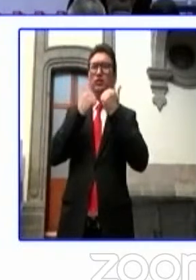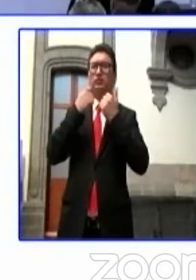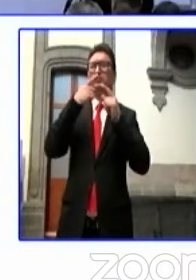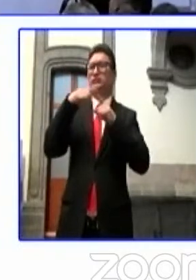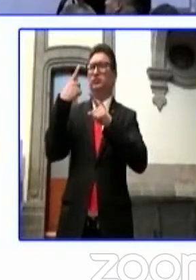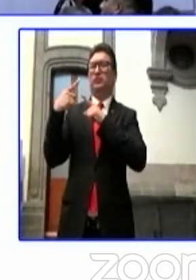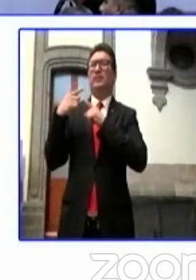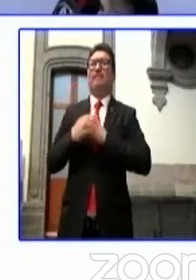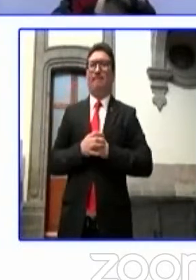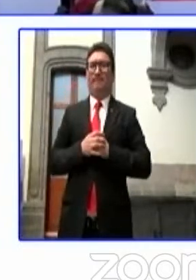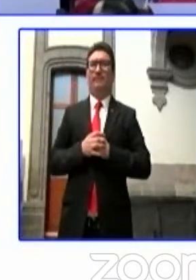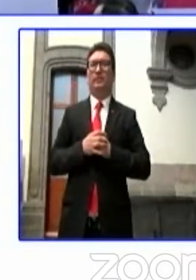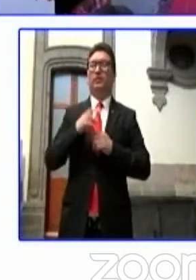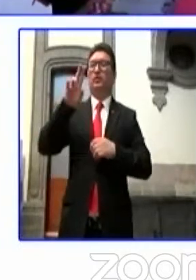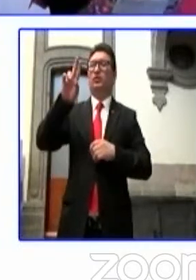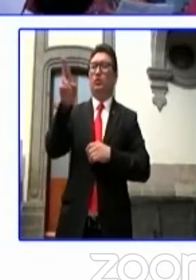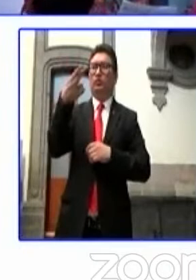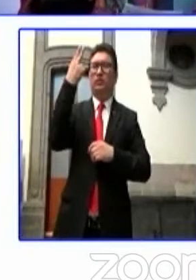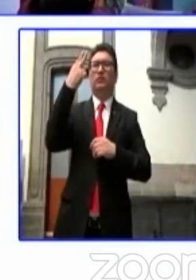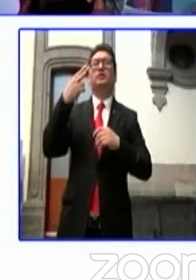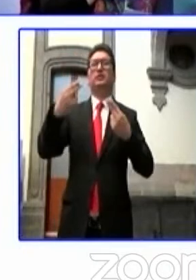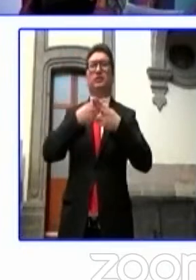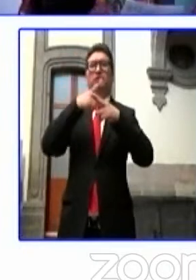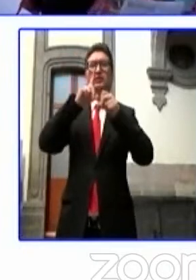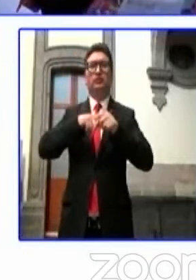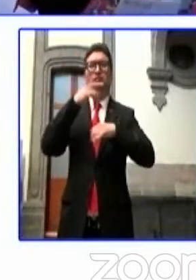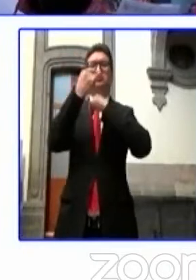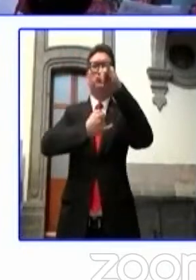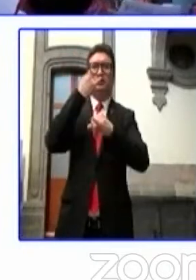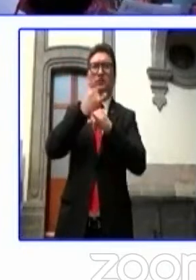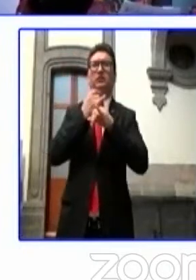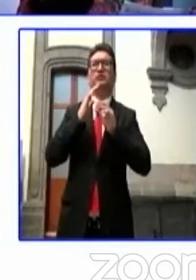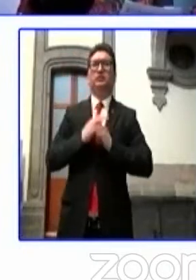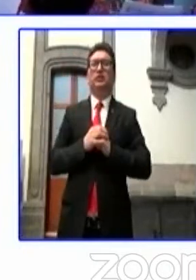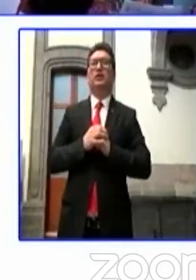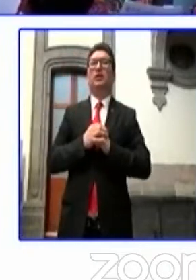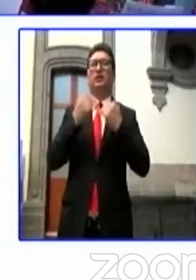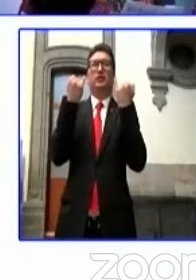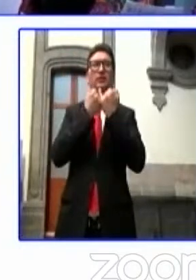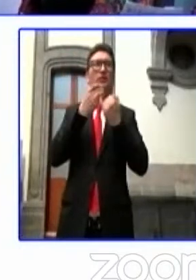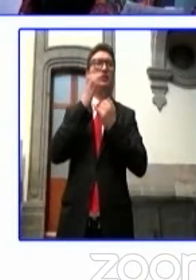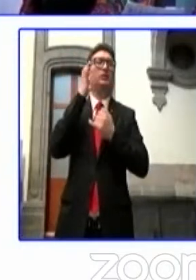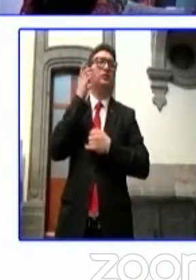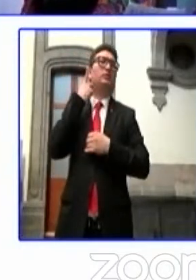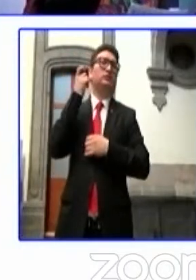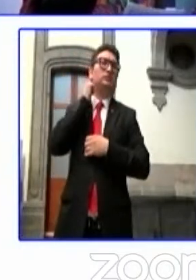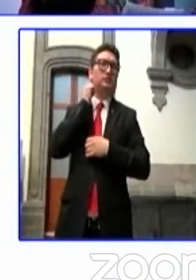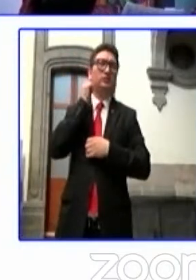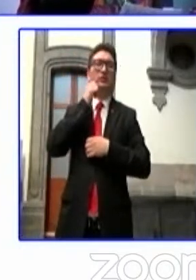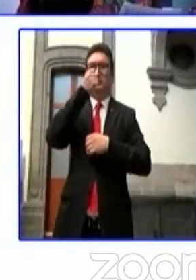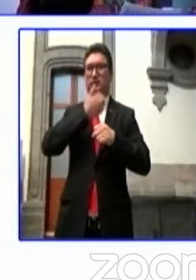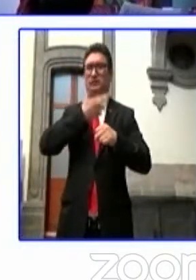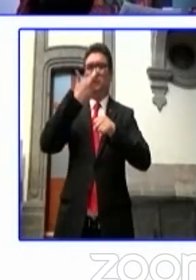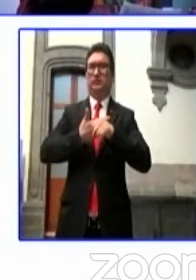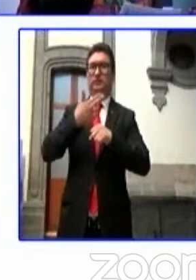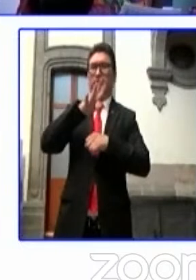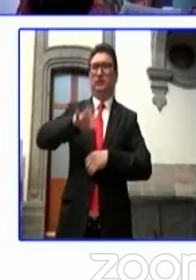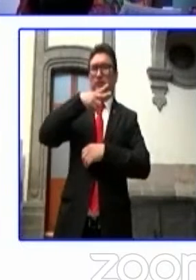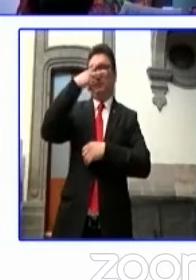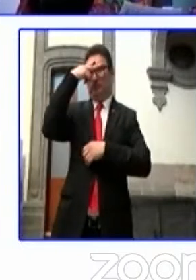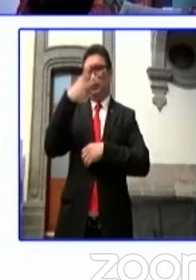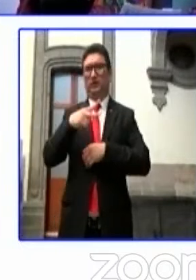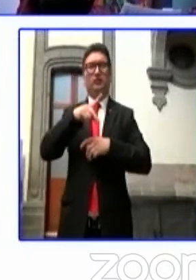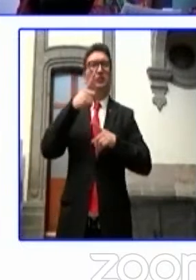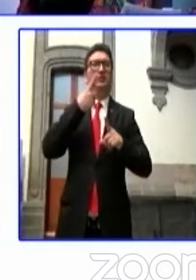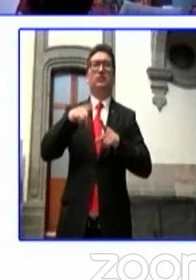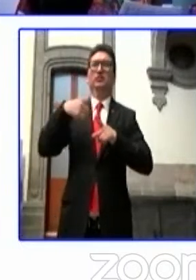civil en universidades nacionales e internacionales, en las cámaras legislativas y secretarías de México, en diversos